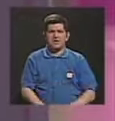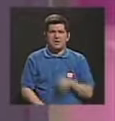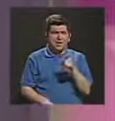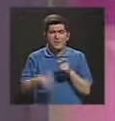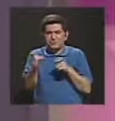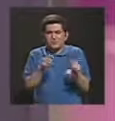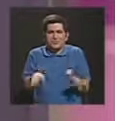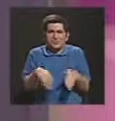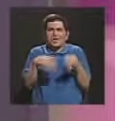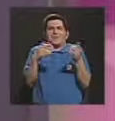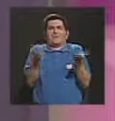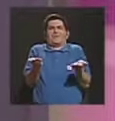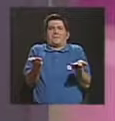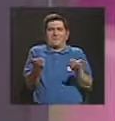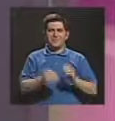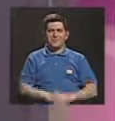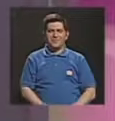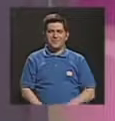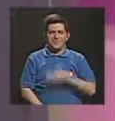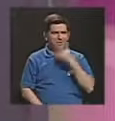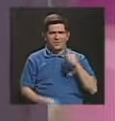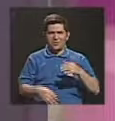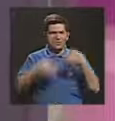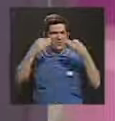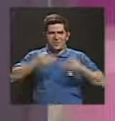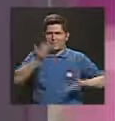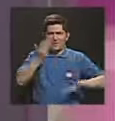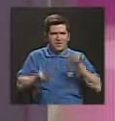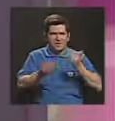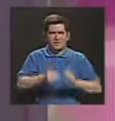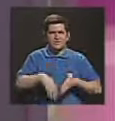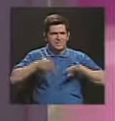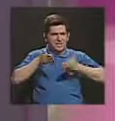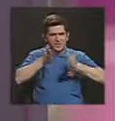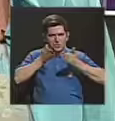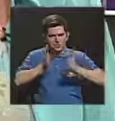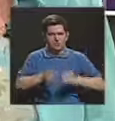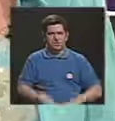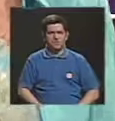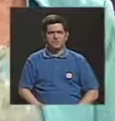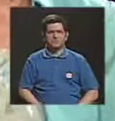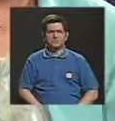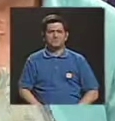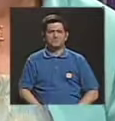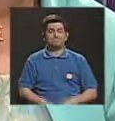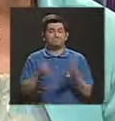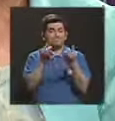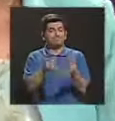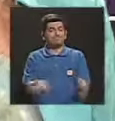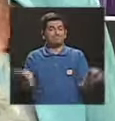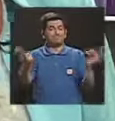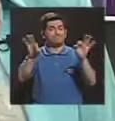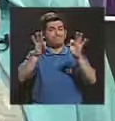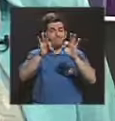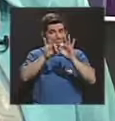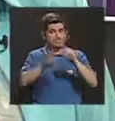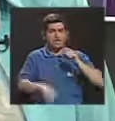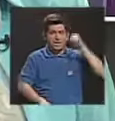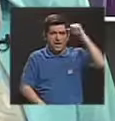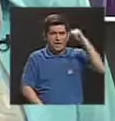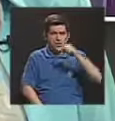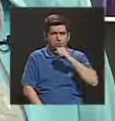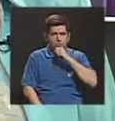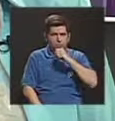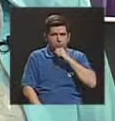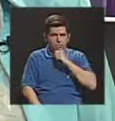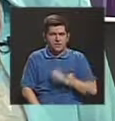manejar esto? Porque tal vez no es la mejor decisión la que toman sus hijos. Sí, es muy importante que el adulto